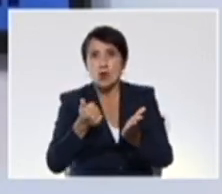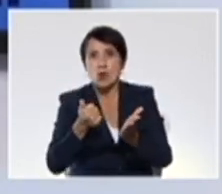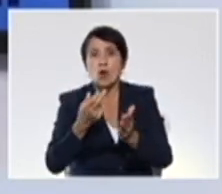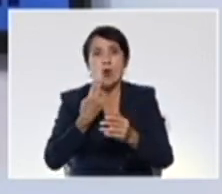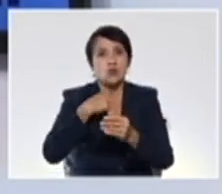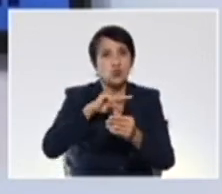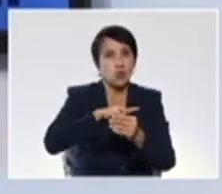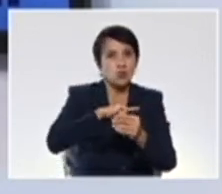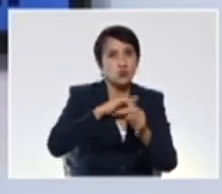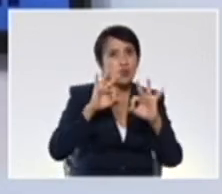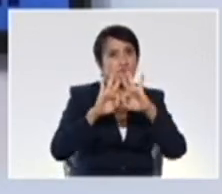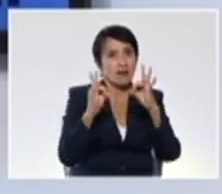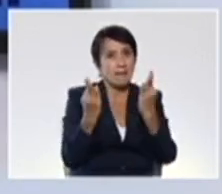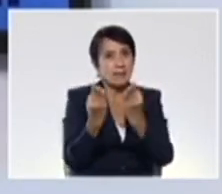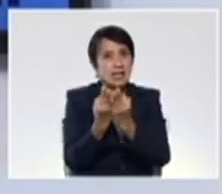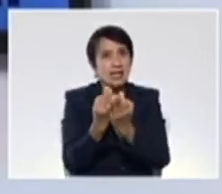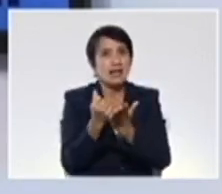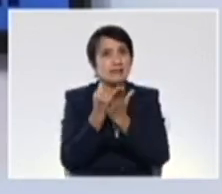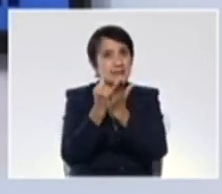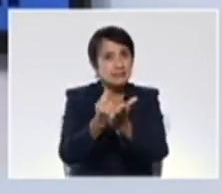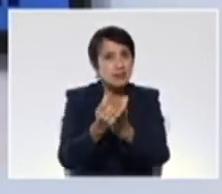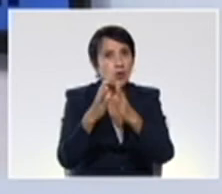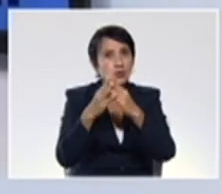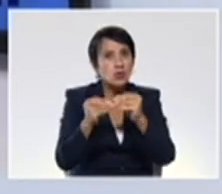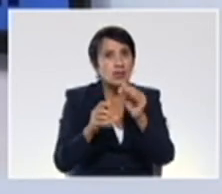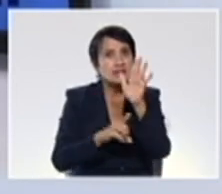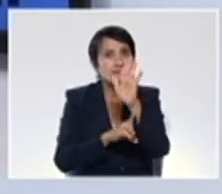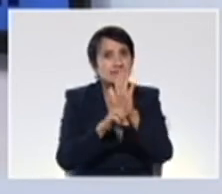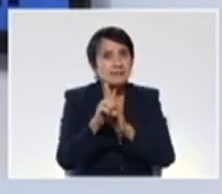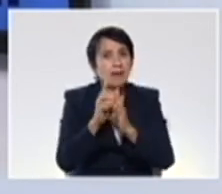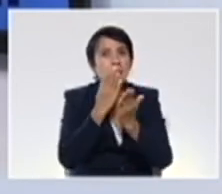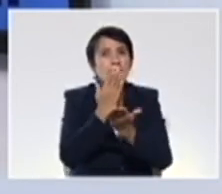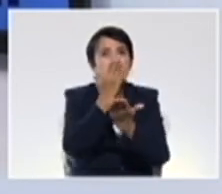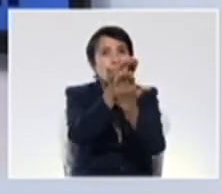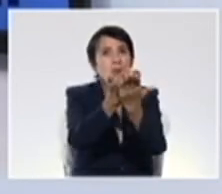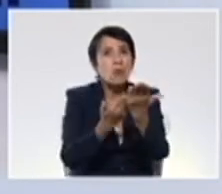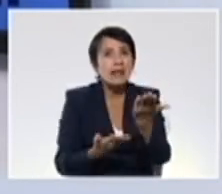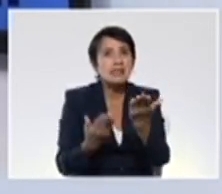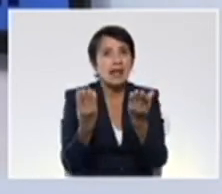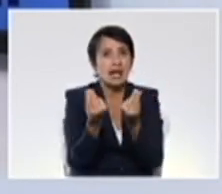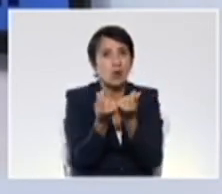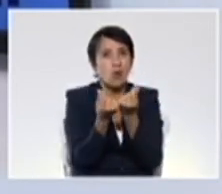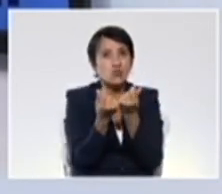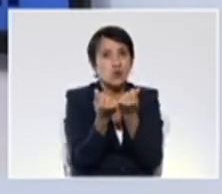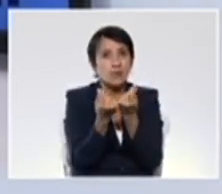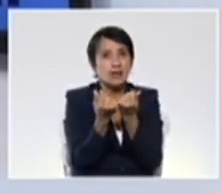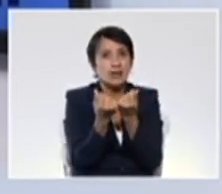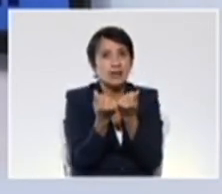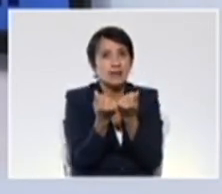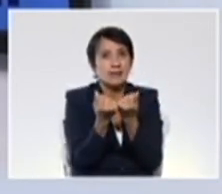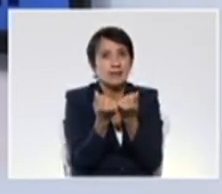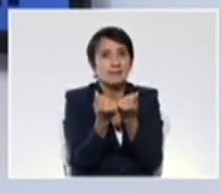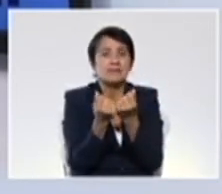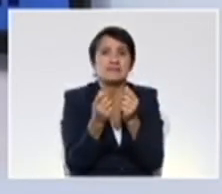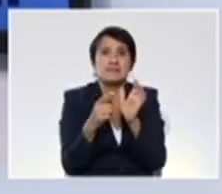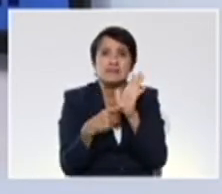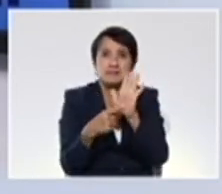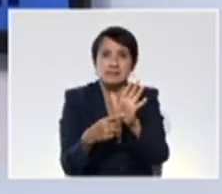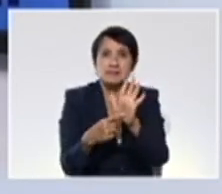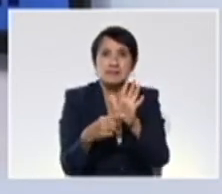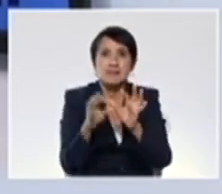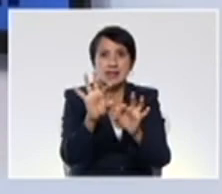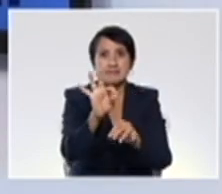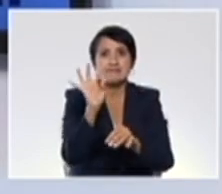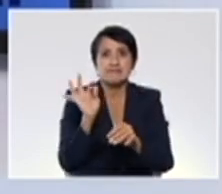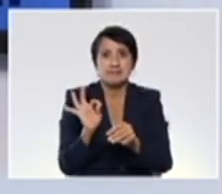nosotros como familia abrirnos a las oportunidades de desarrollar propuestas económicas que en este momento de pandemia puede ser una